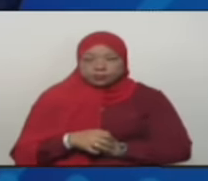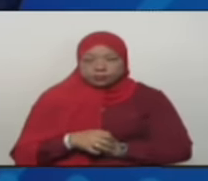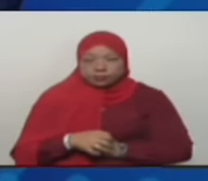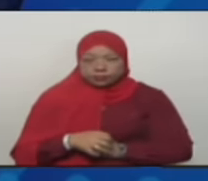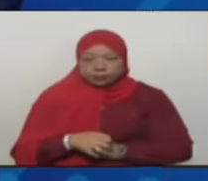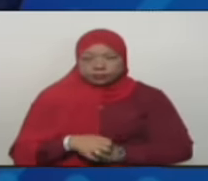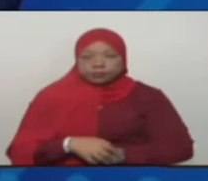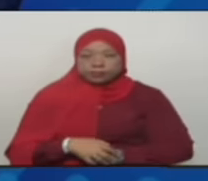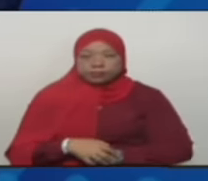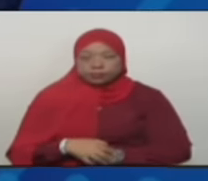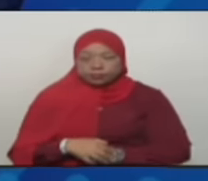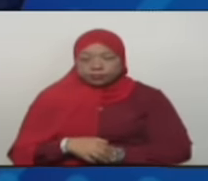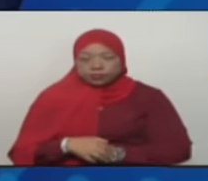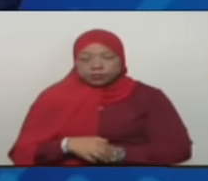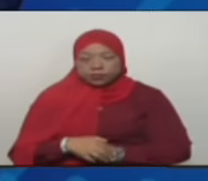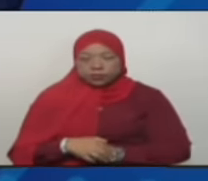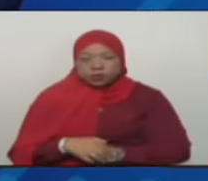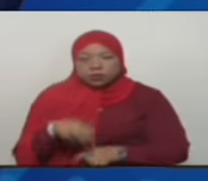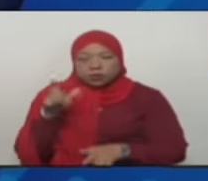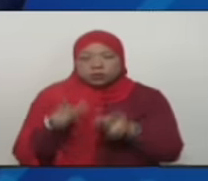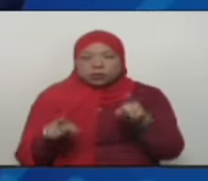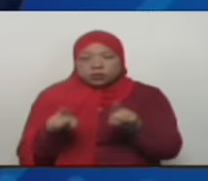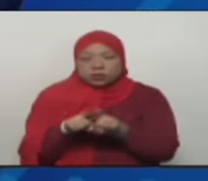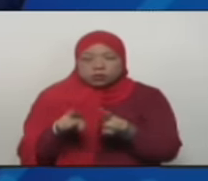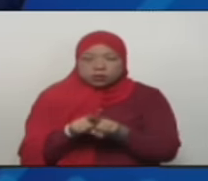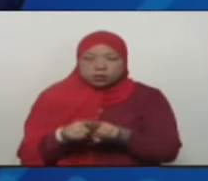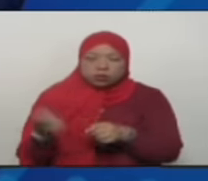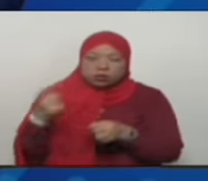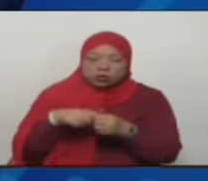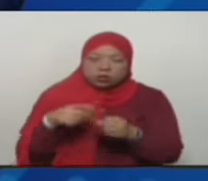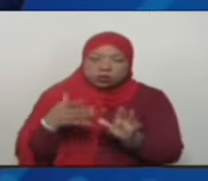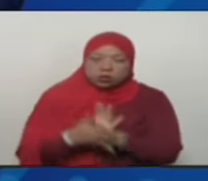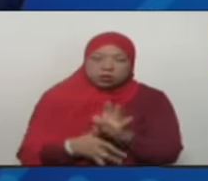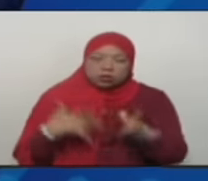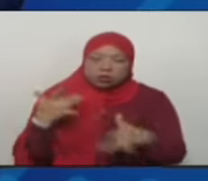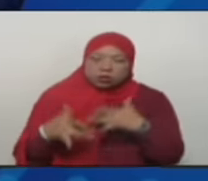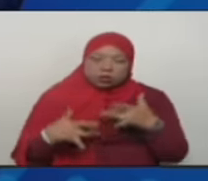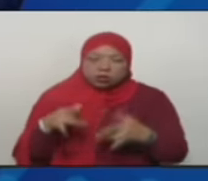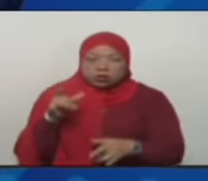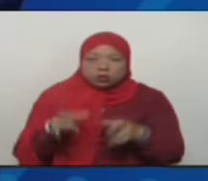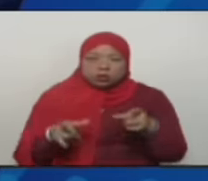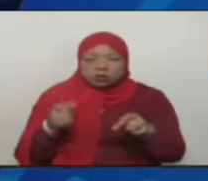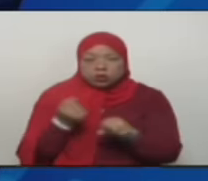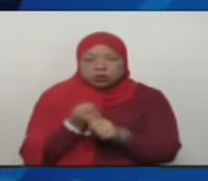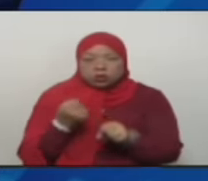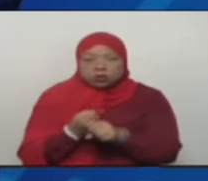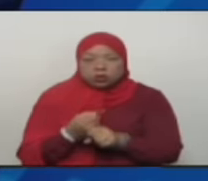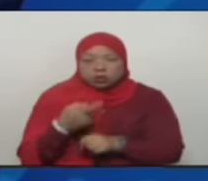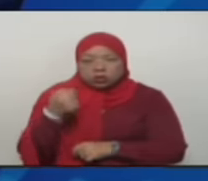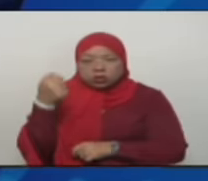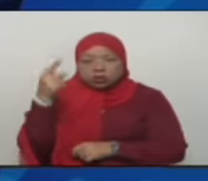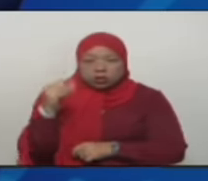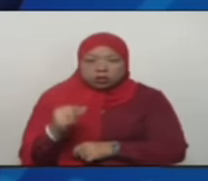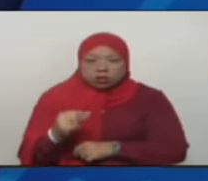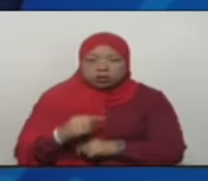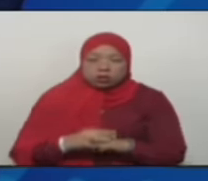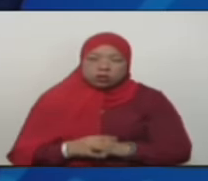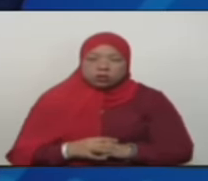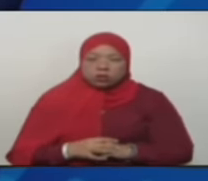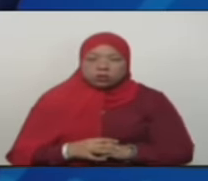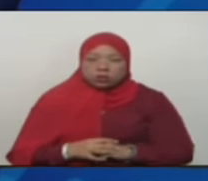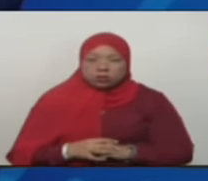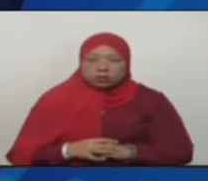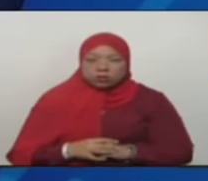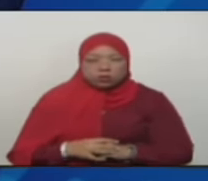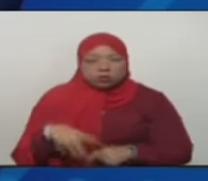Entonces hablábamos y una persona me decía, inclusive en una escala más pequeña, si viene un